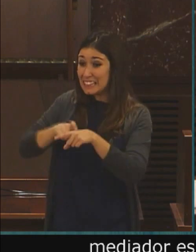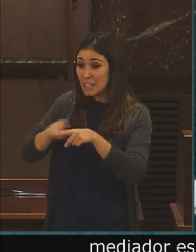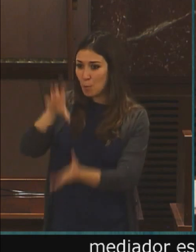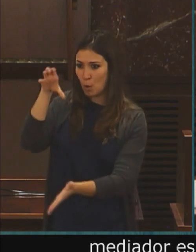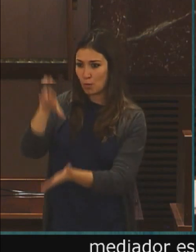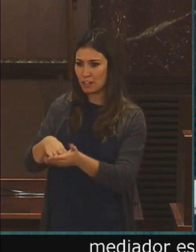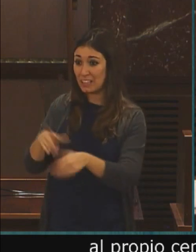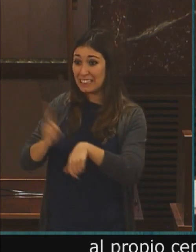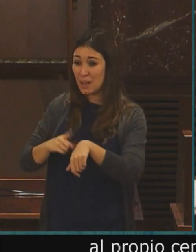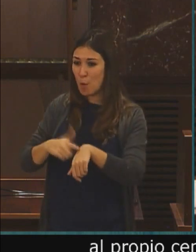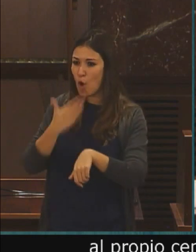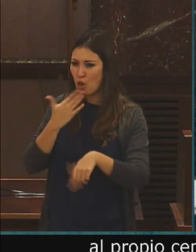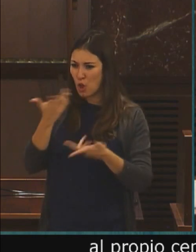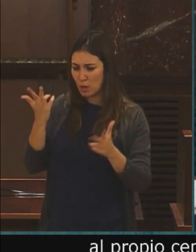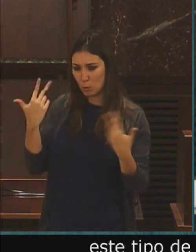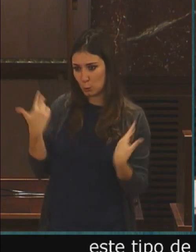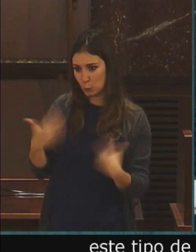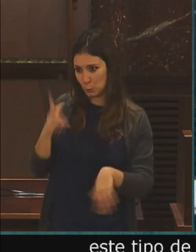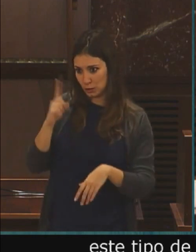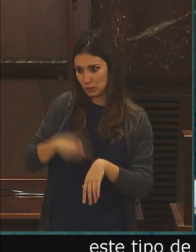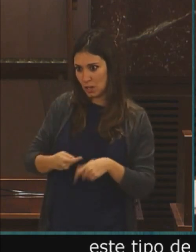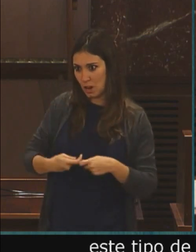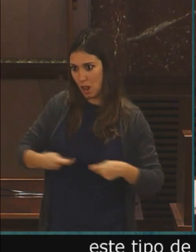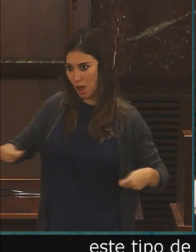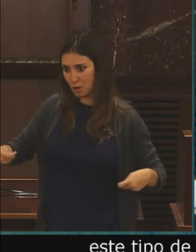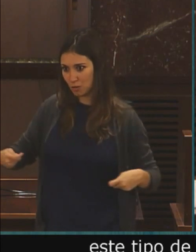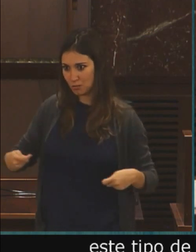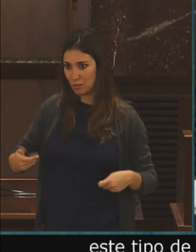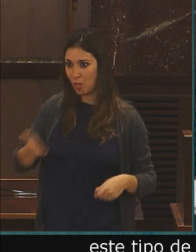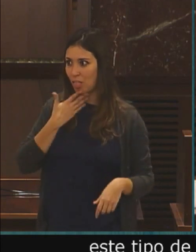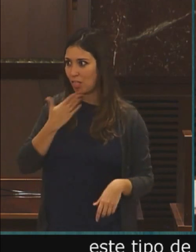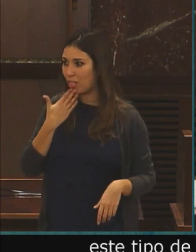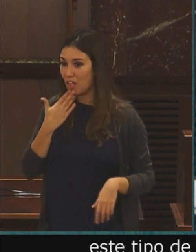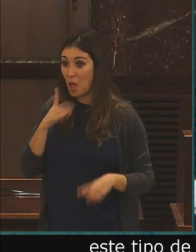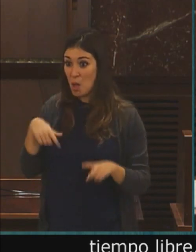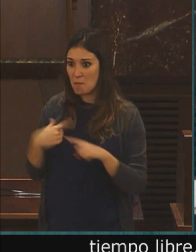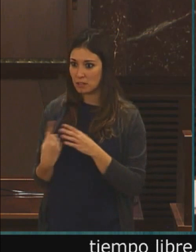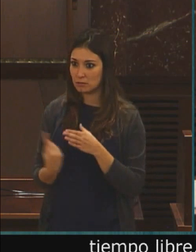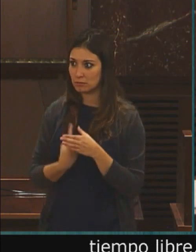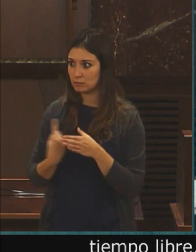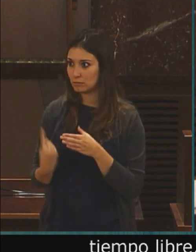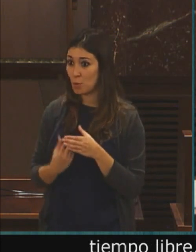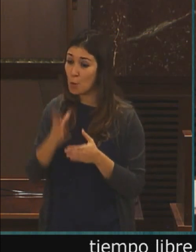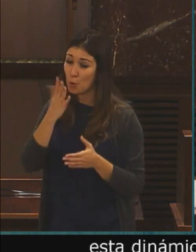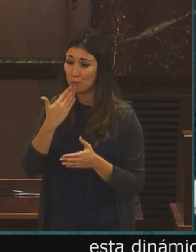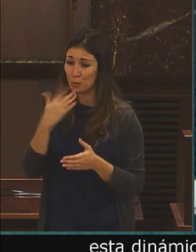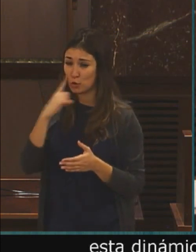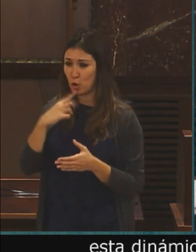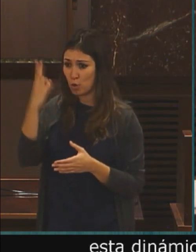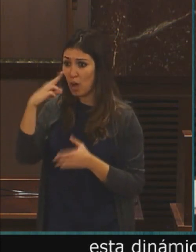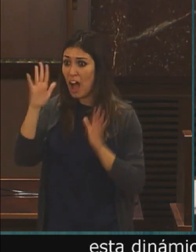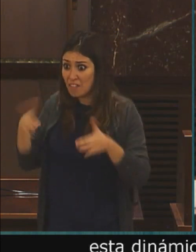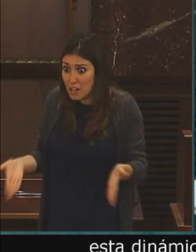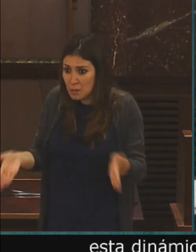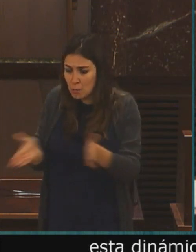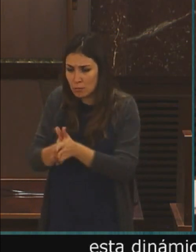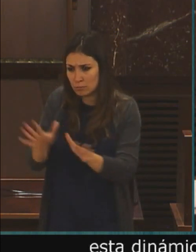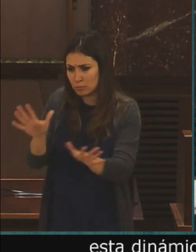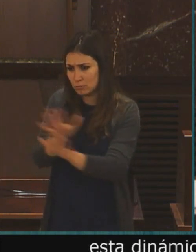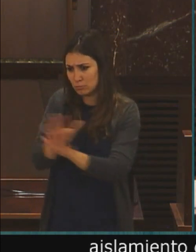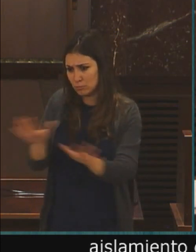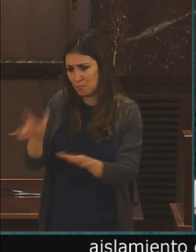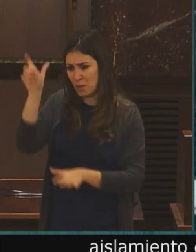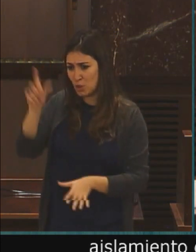centros hay demasiado tiempo libre, mucha inactividad. Si a esta dinámica sumamos el aislamiento que provoca la sordoceguera, nos da como resultado una situación